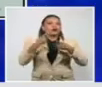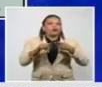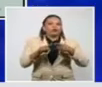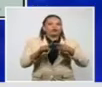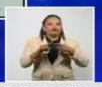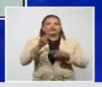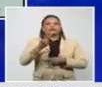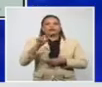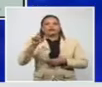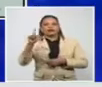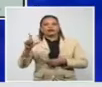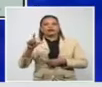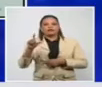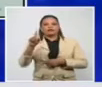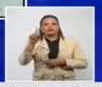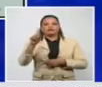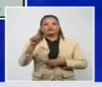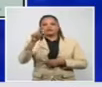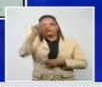Santo Domingo.